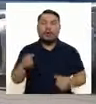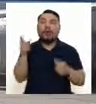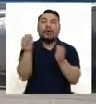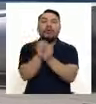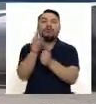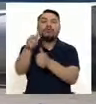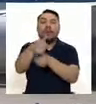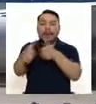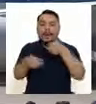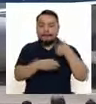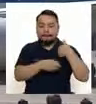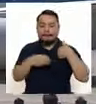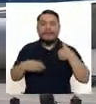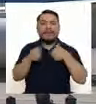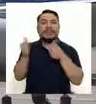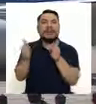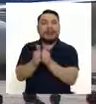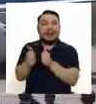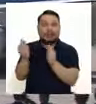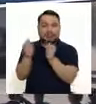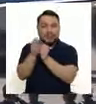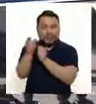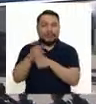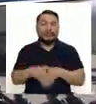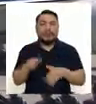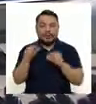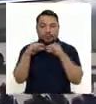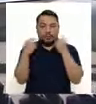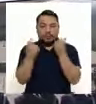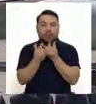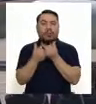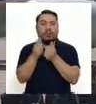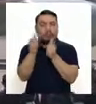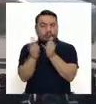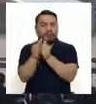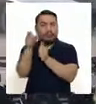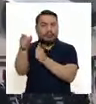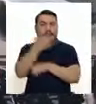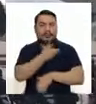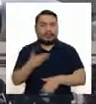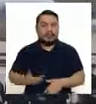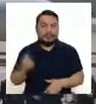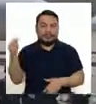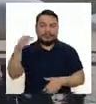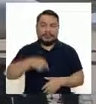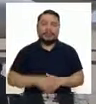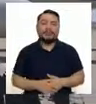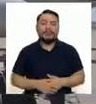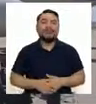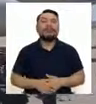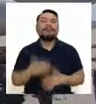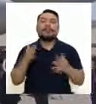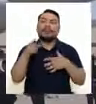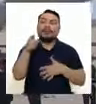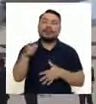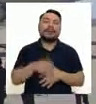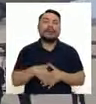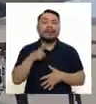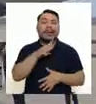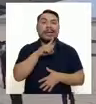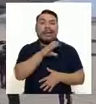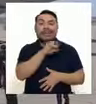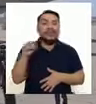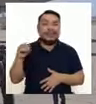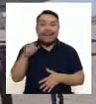una numerosa delegación. Además, Omar, amigos televidentes, de más de 100